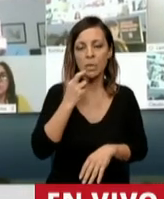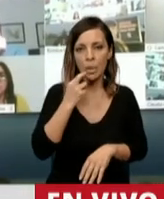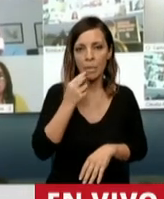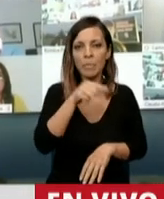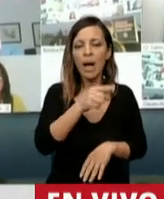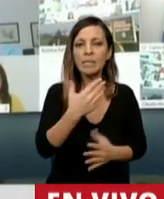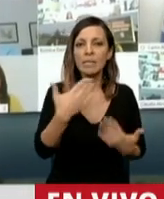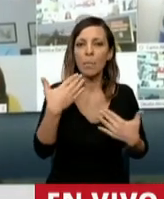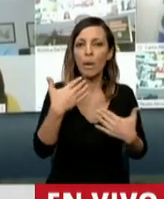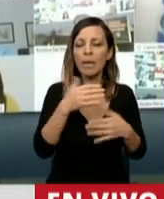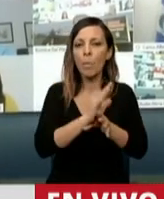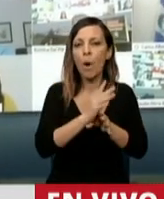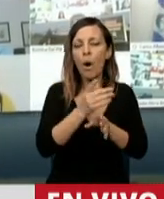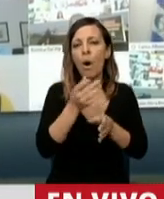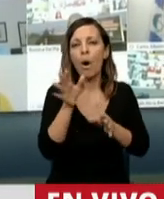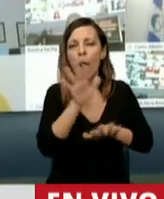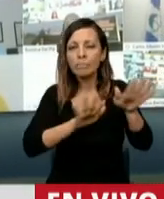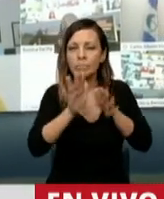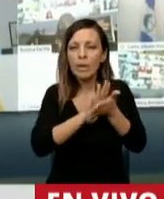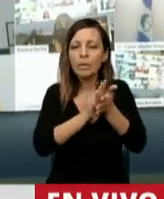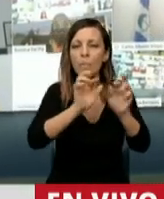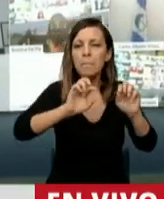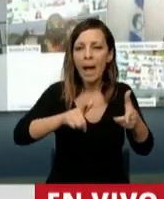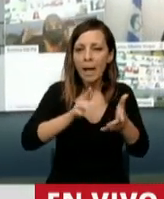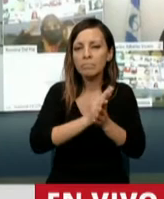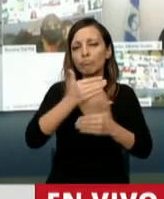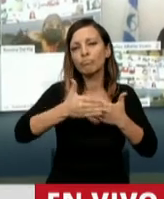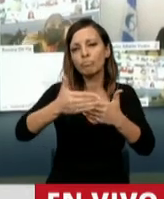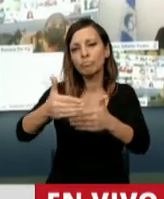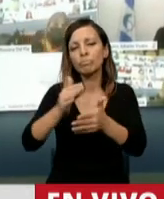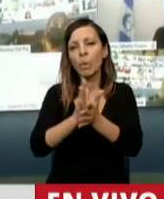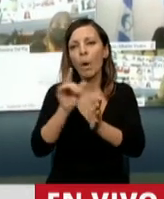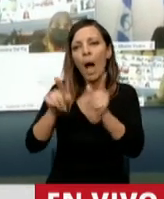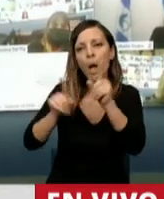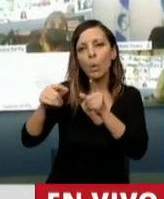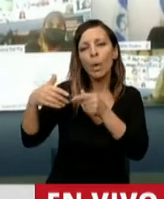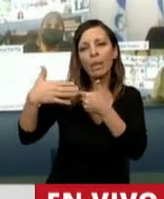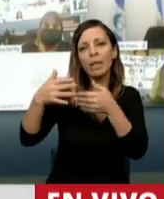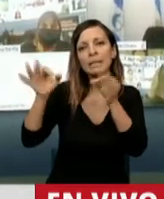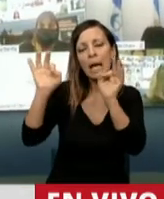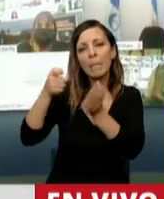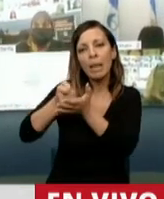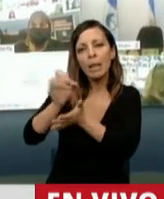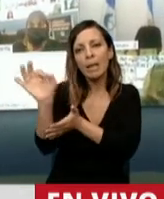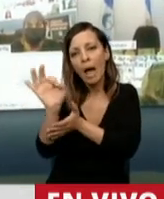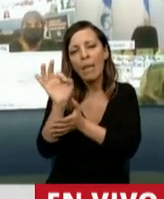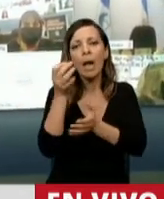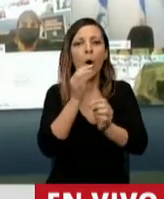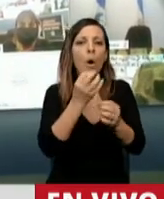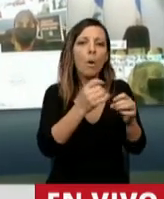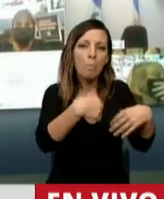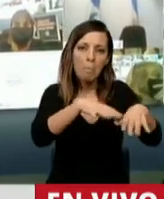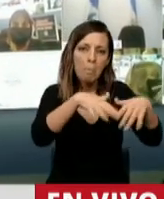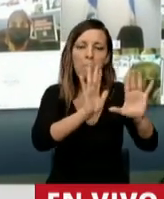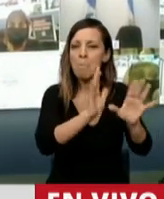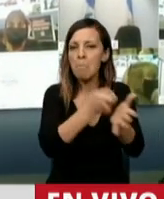y se puede regularizar a través de planes de pago, exenciones, condonaciones y suspensiones de ejecuciones fiscales.